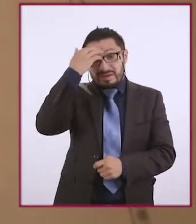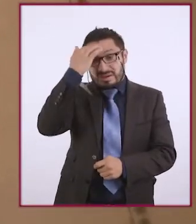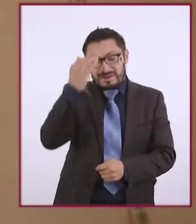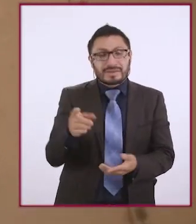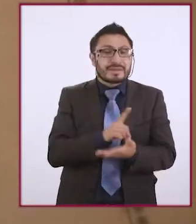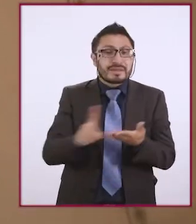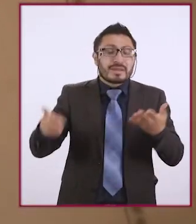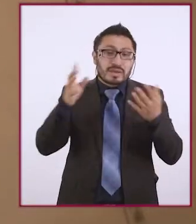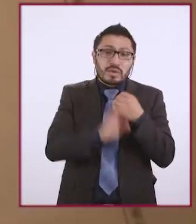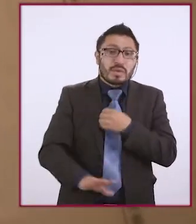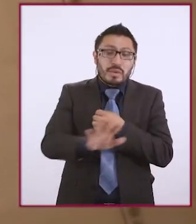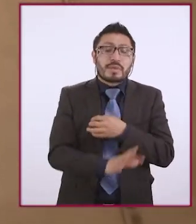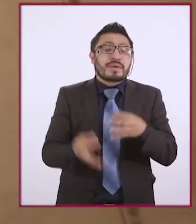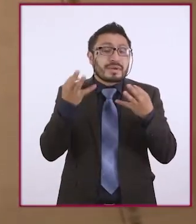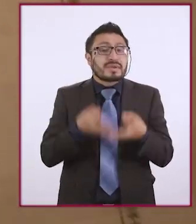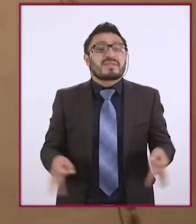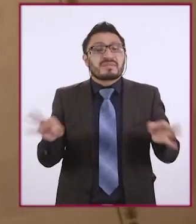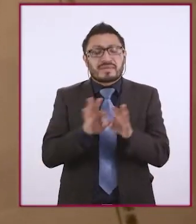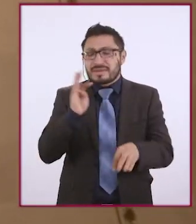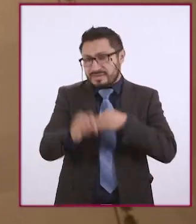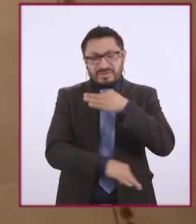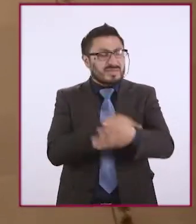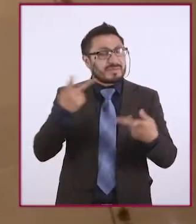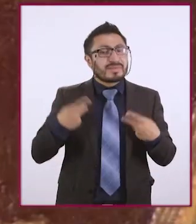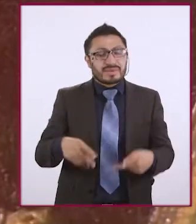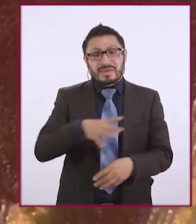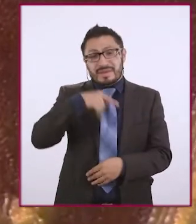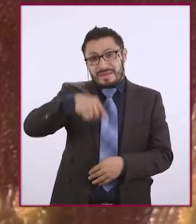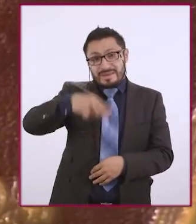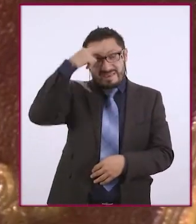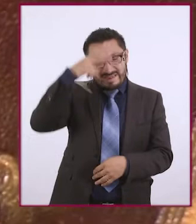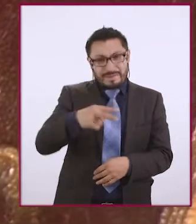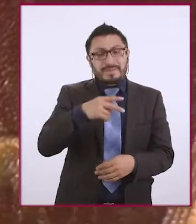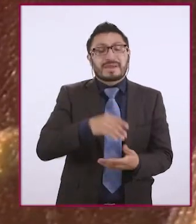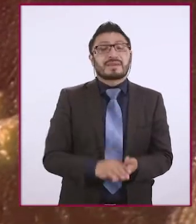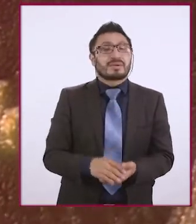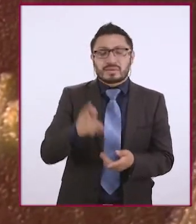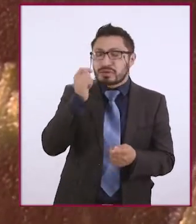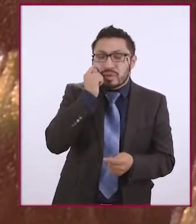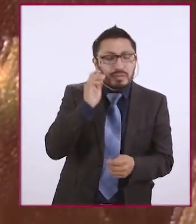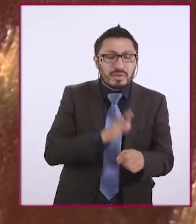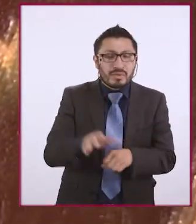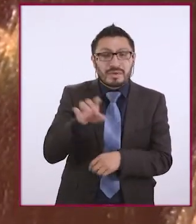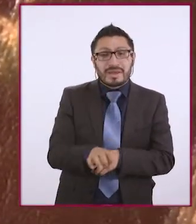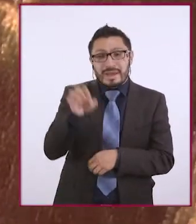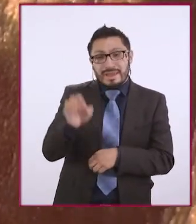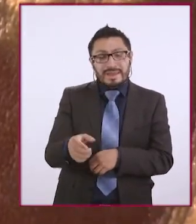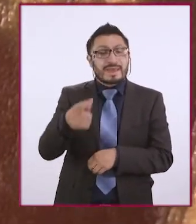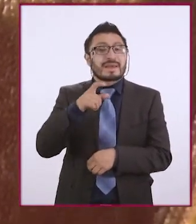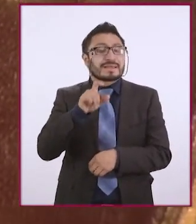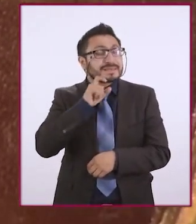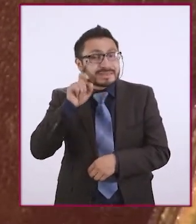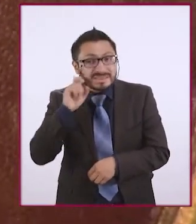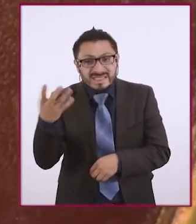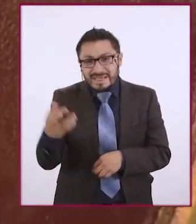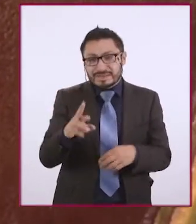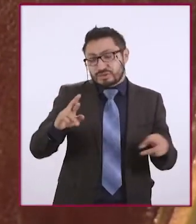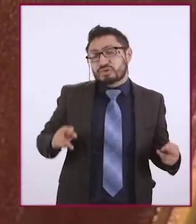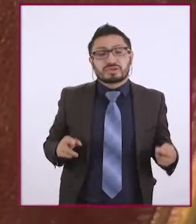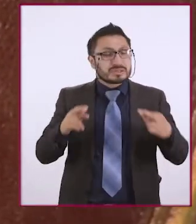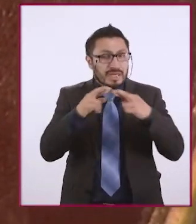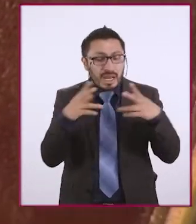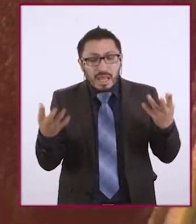derechos fundamentales que gozamos todas y todos en México, sin importar nuestra edad, nuestro género, nuestra